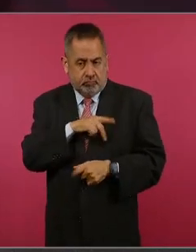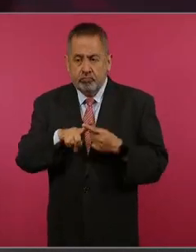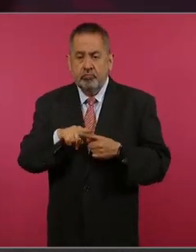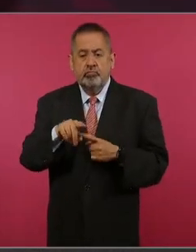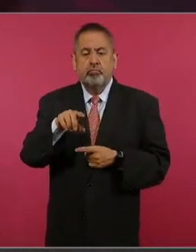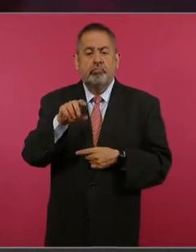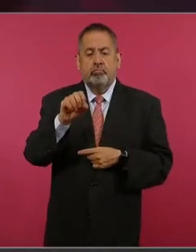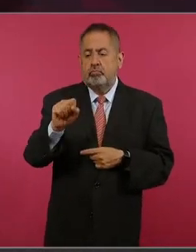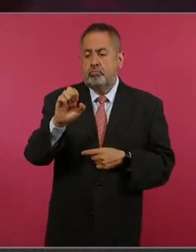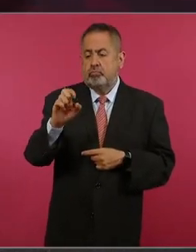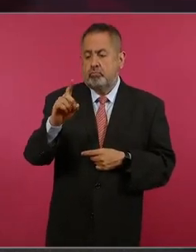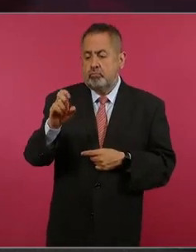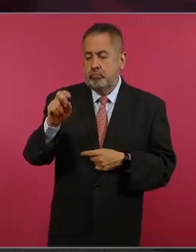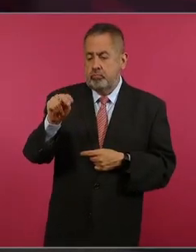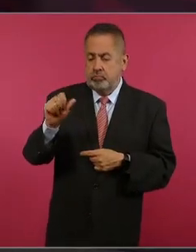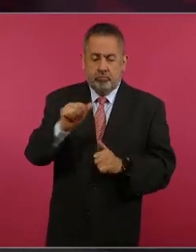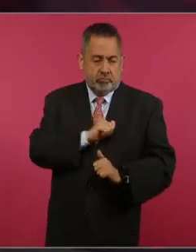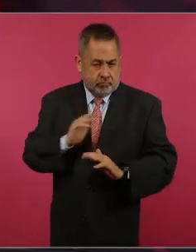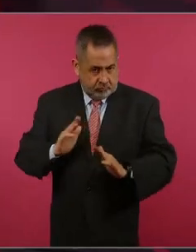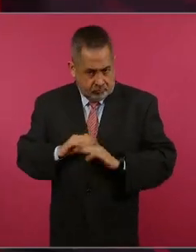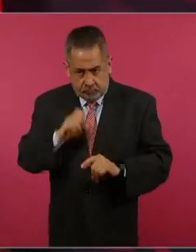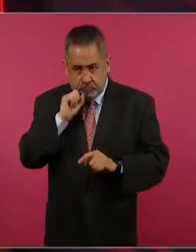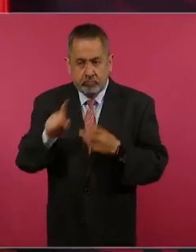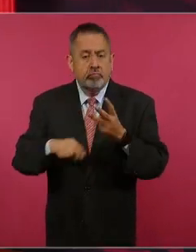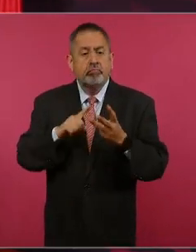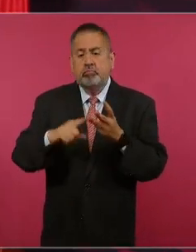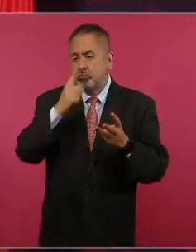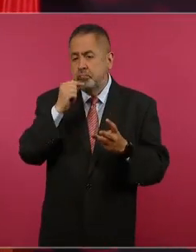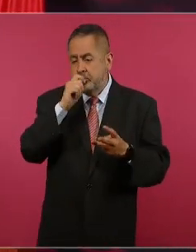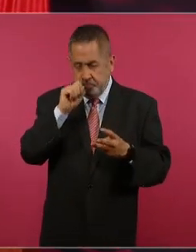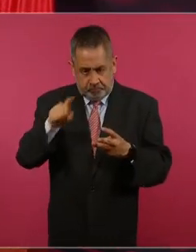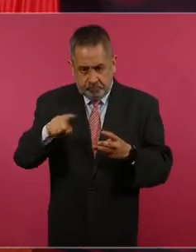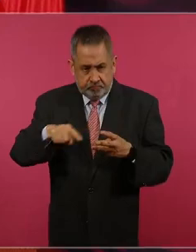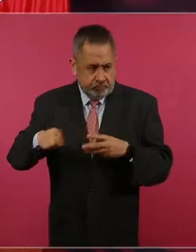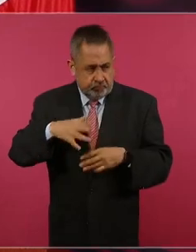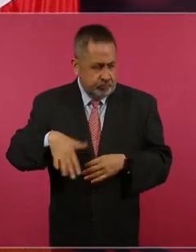Defensa, las policías también,